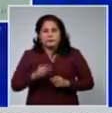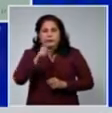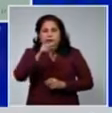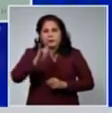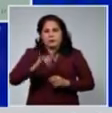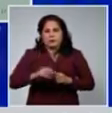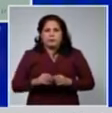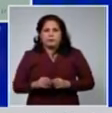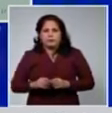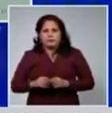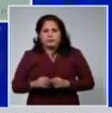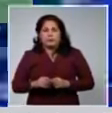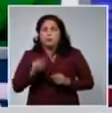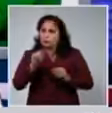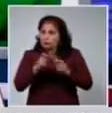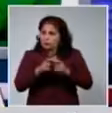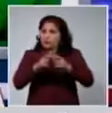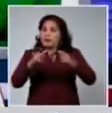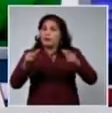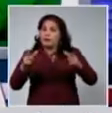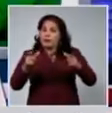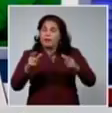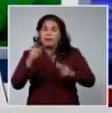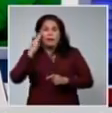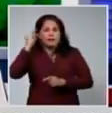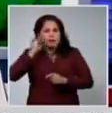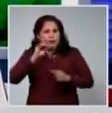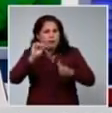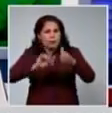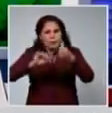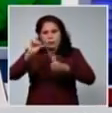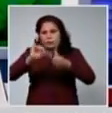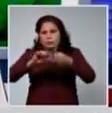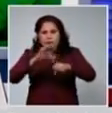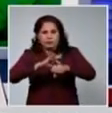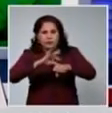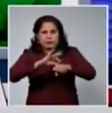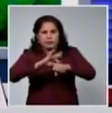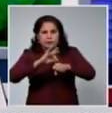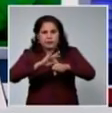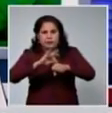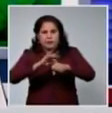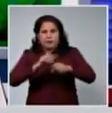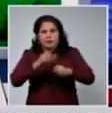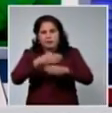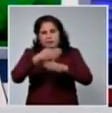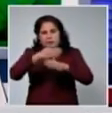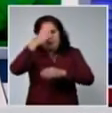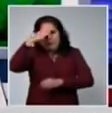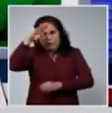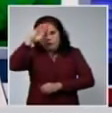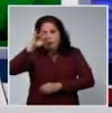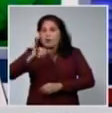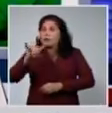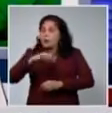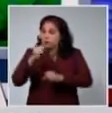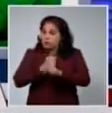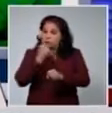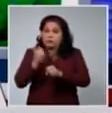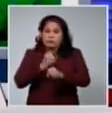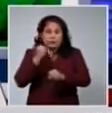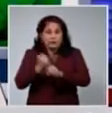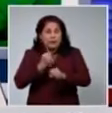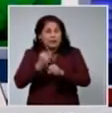valorar para el contentamiento de la enfermedad en estos territorios aquí también se trata aquí también